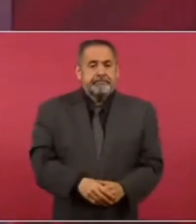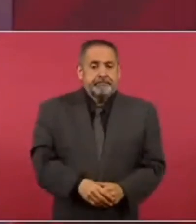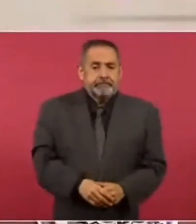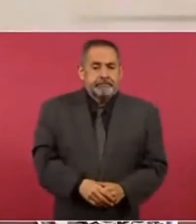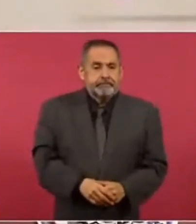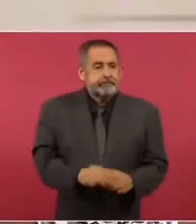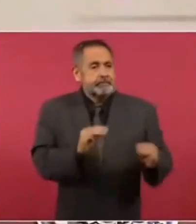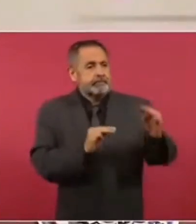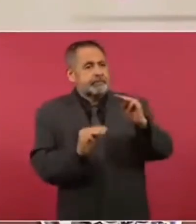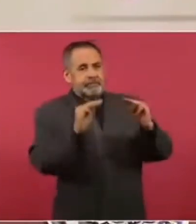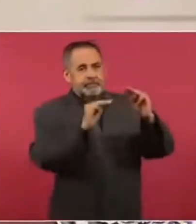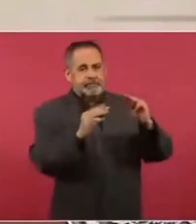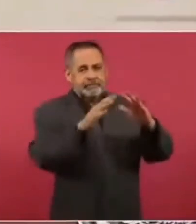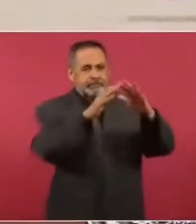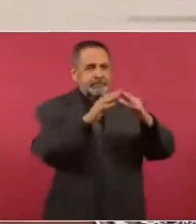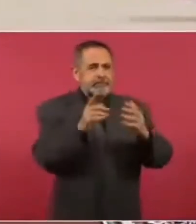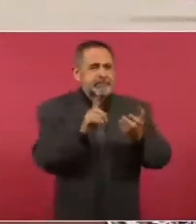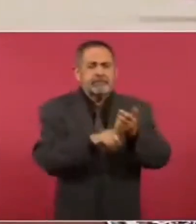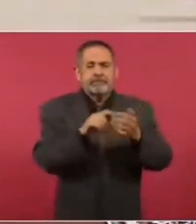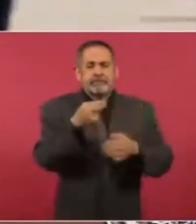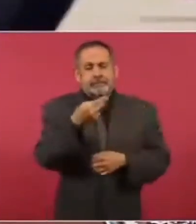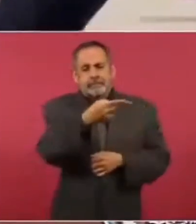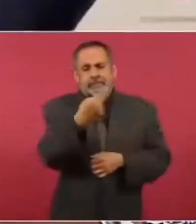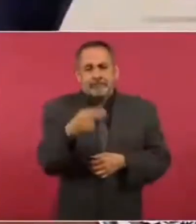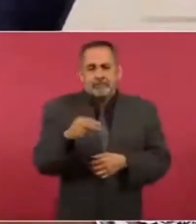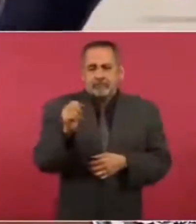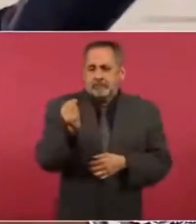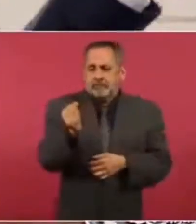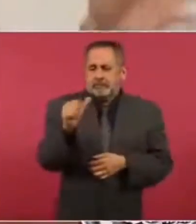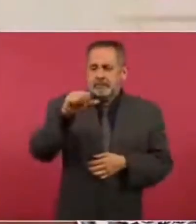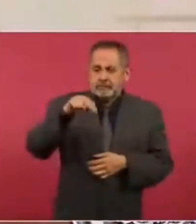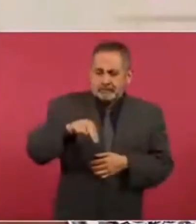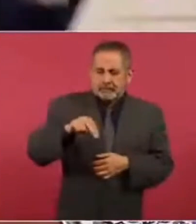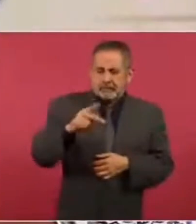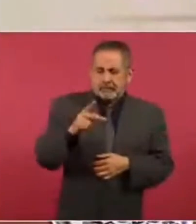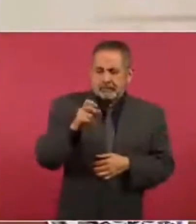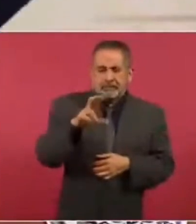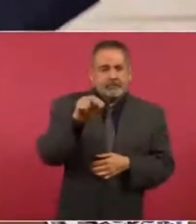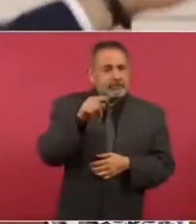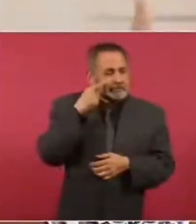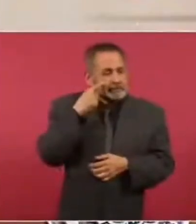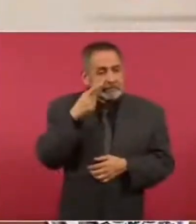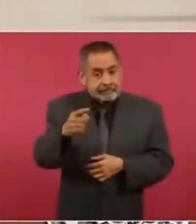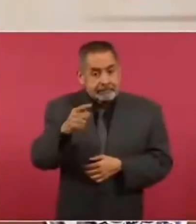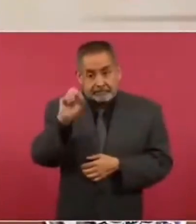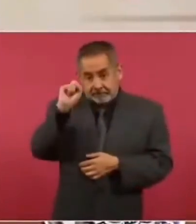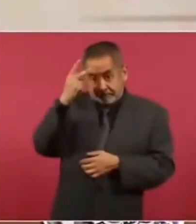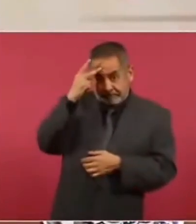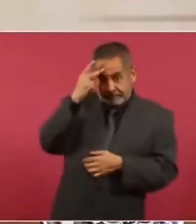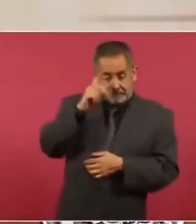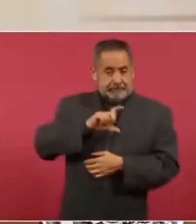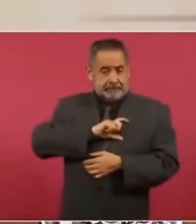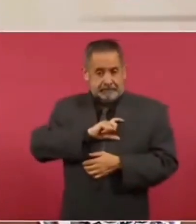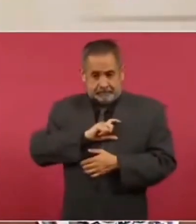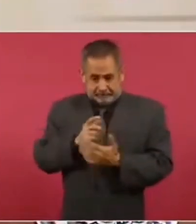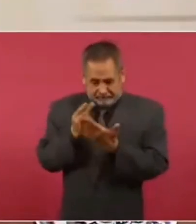en el cerro de San Pedro, que era el símbolo, aparece en el escudo de San Luis